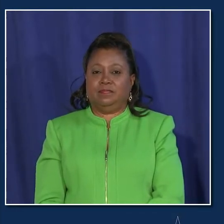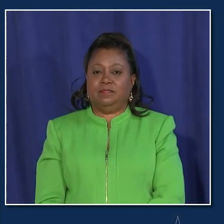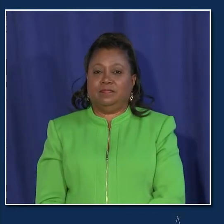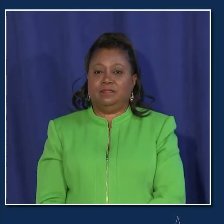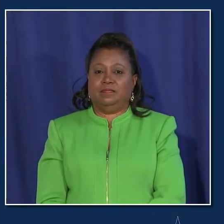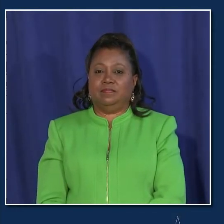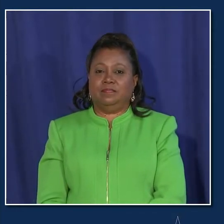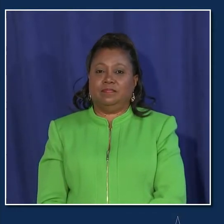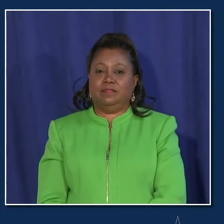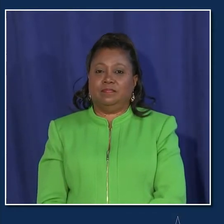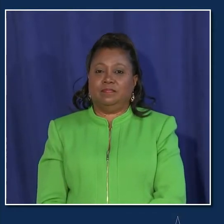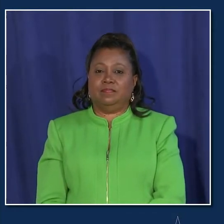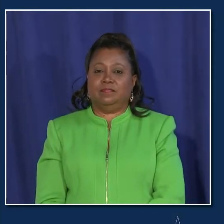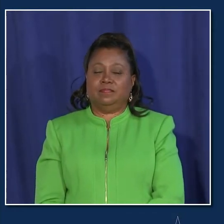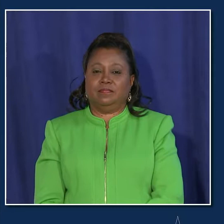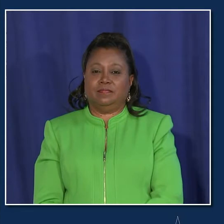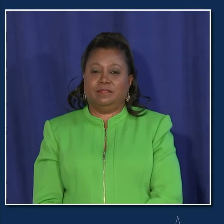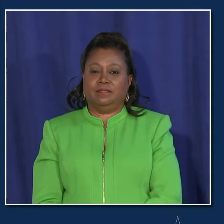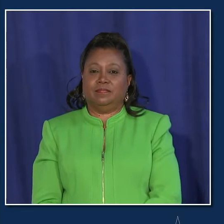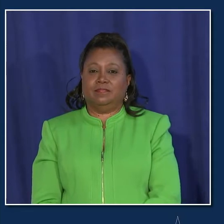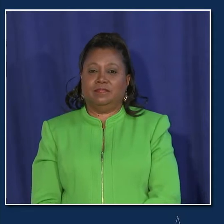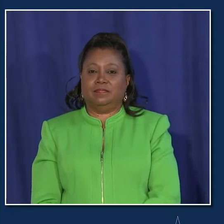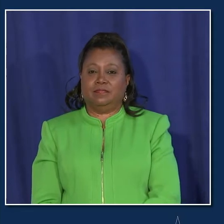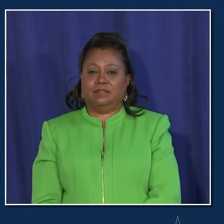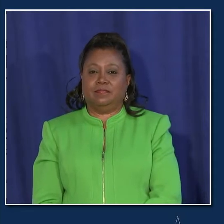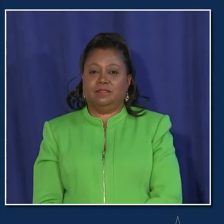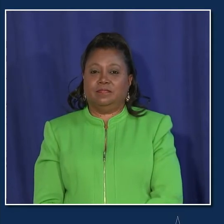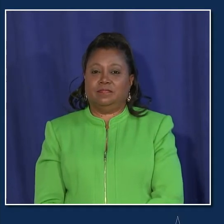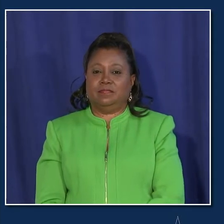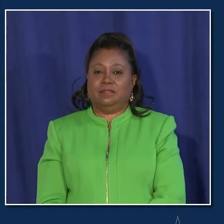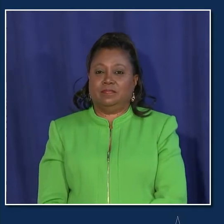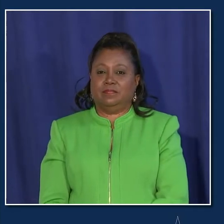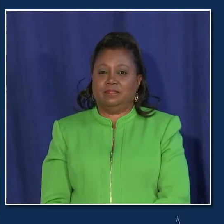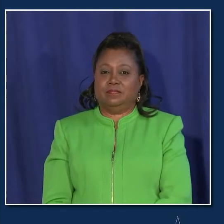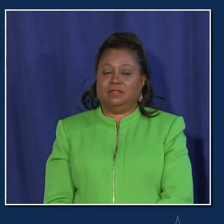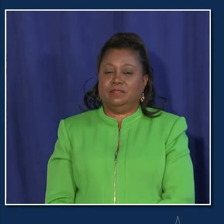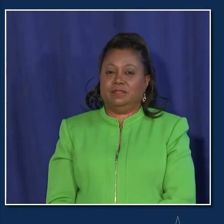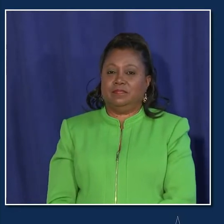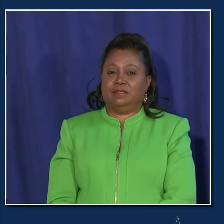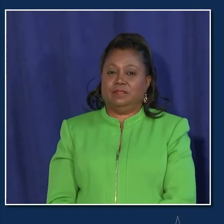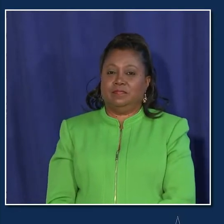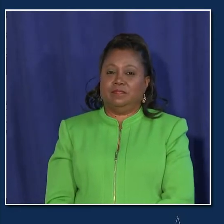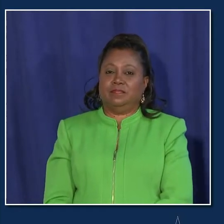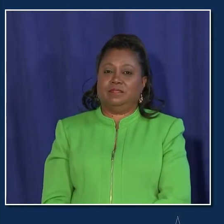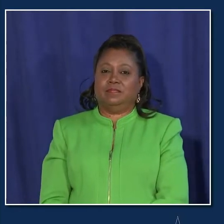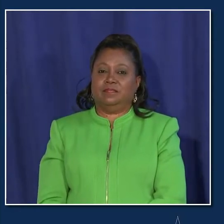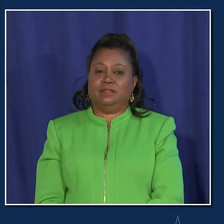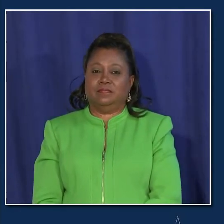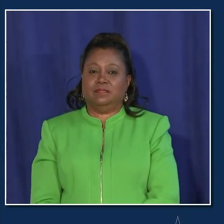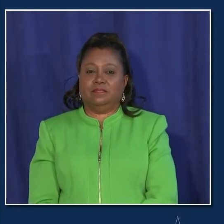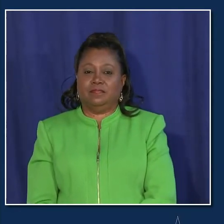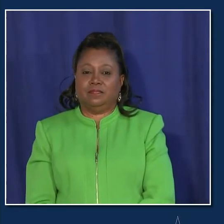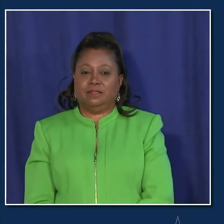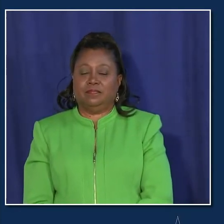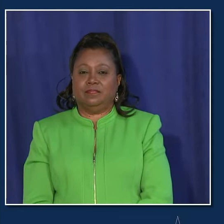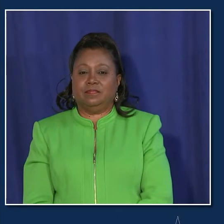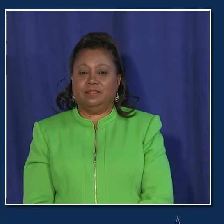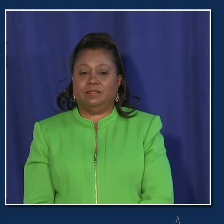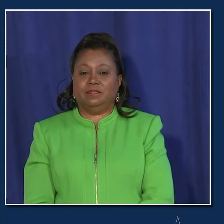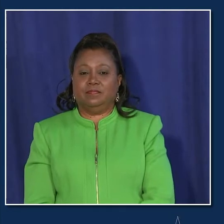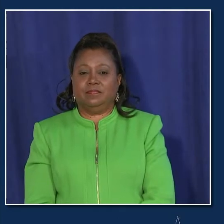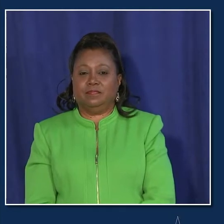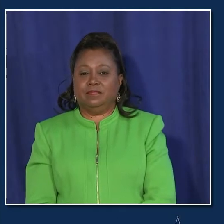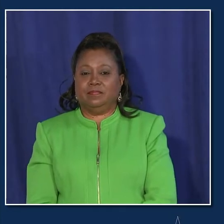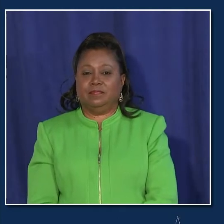bien estas tasas siguen por debajo de los picos, sigue siendo un desarrollo preocupante y no solo queremos adelantarnos,